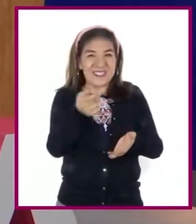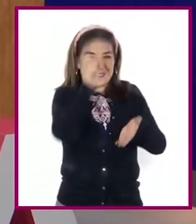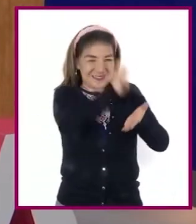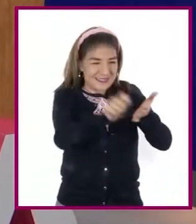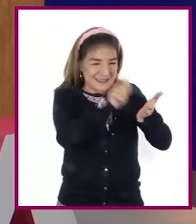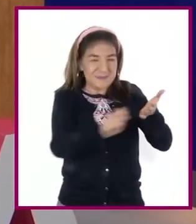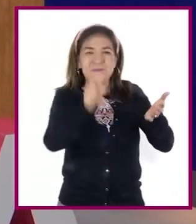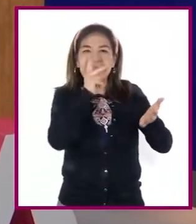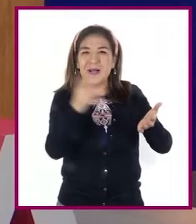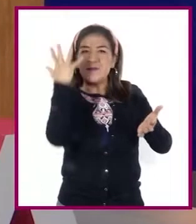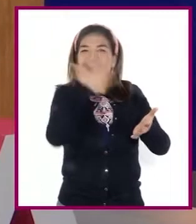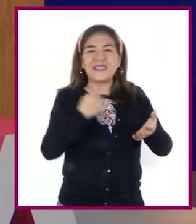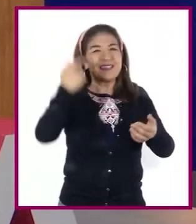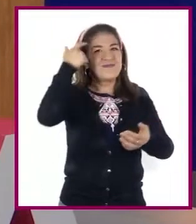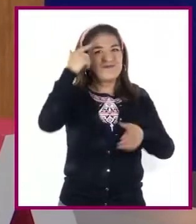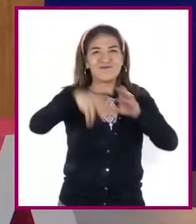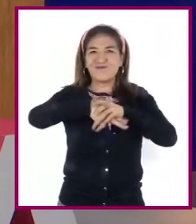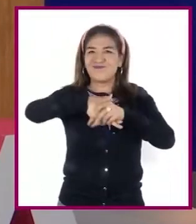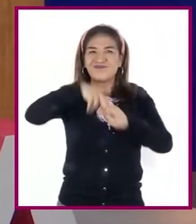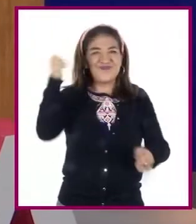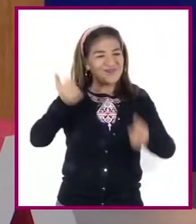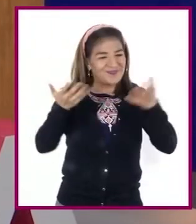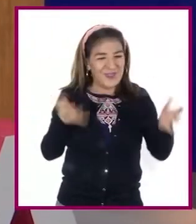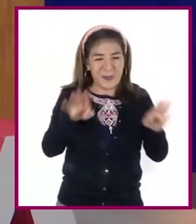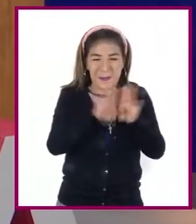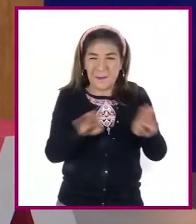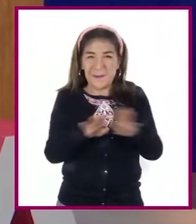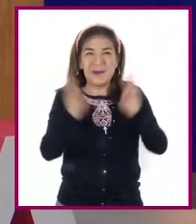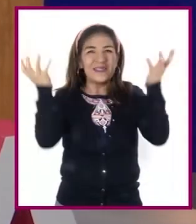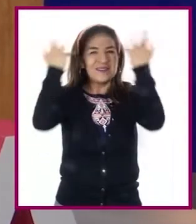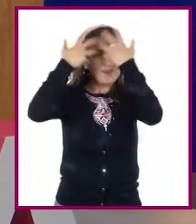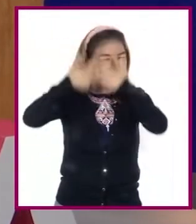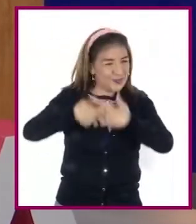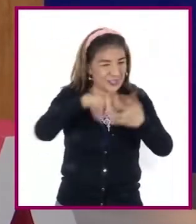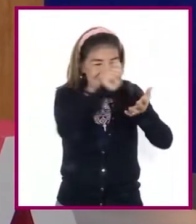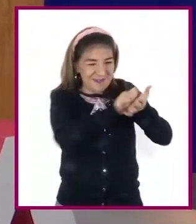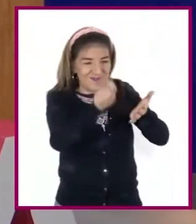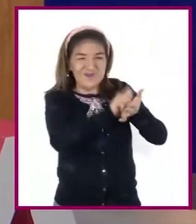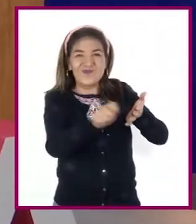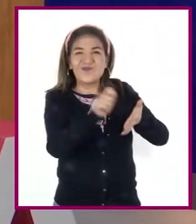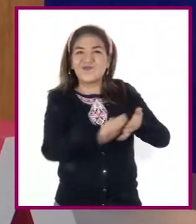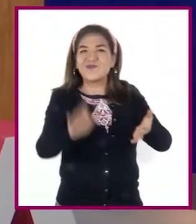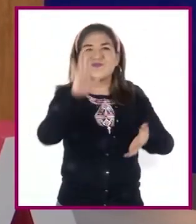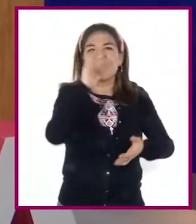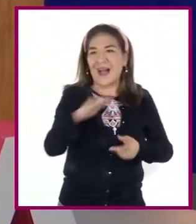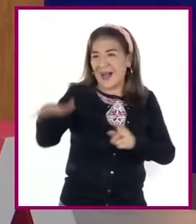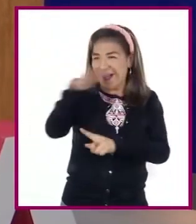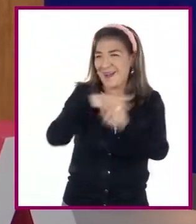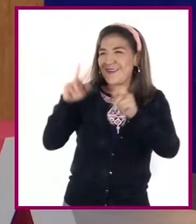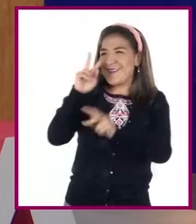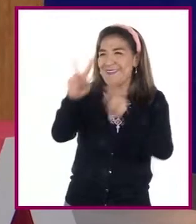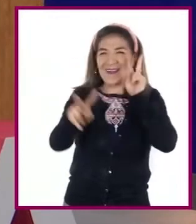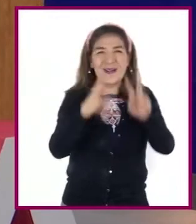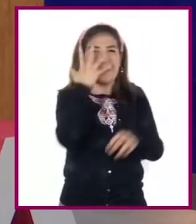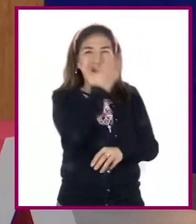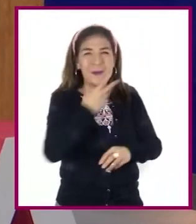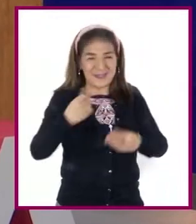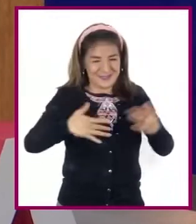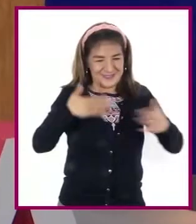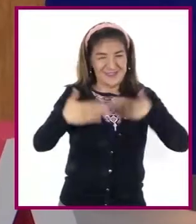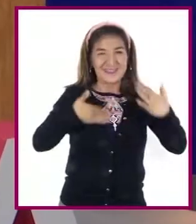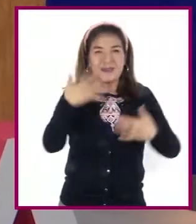las encontraba. Me parecía que no me alcanzaban para expresar todo lo bonito que había visto y todo lo bien que me la había